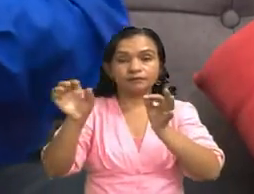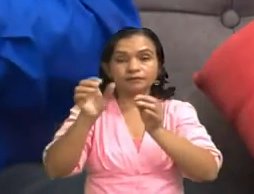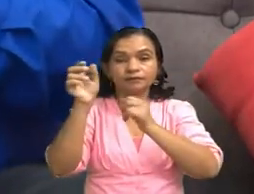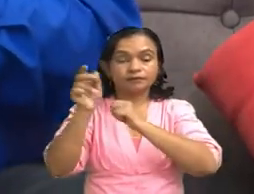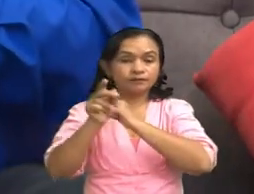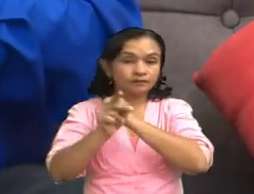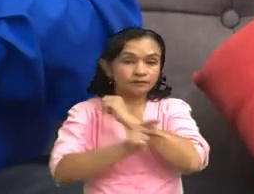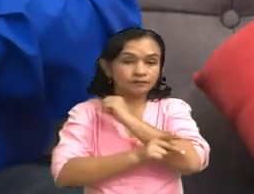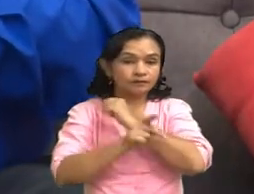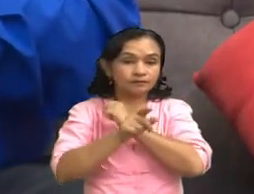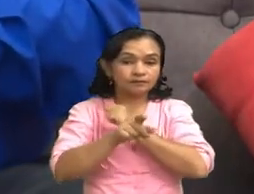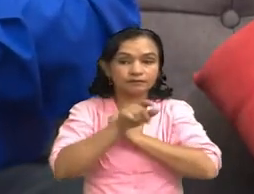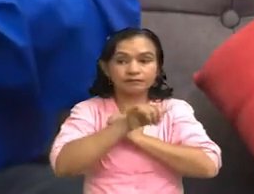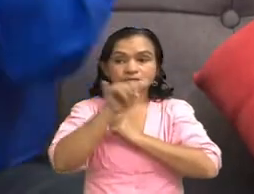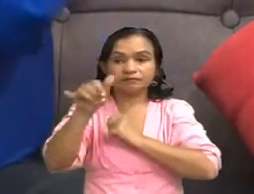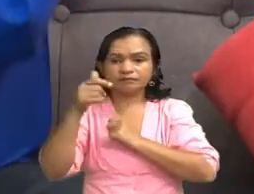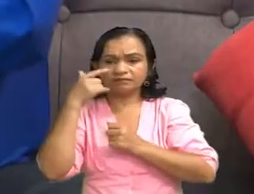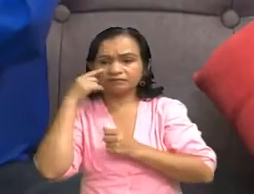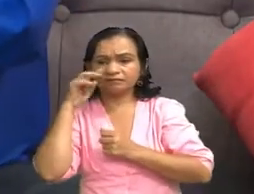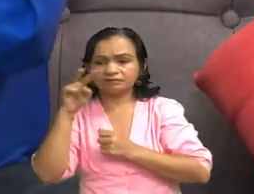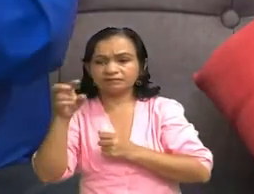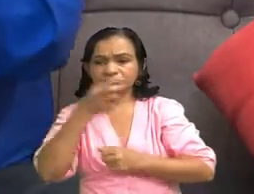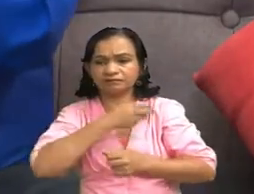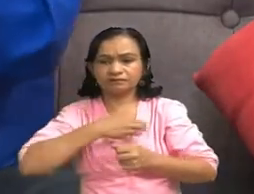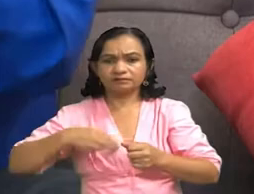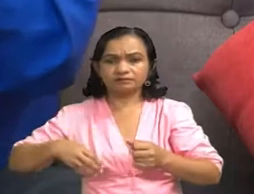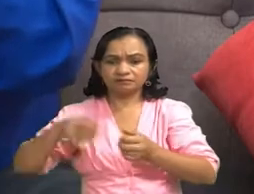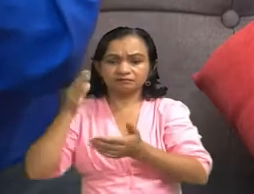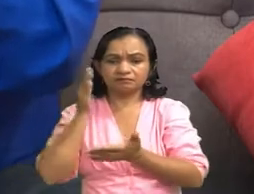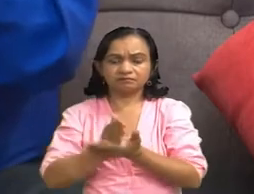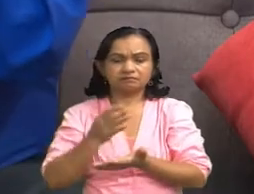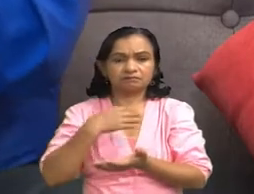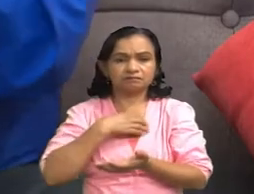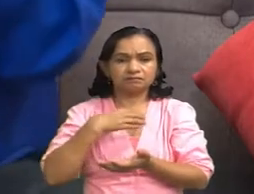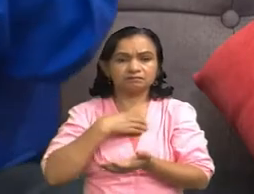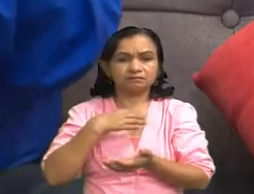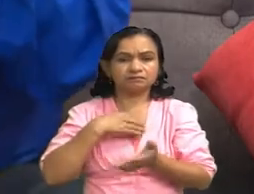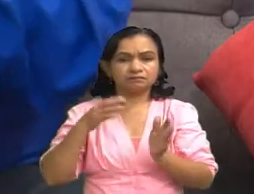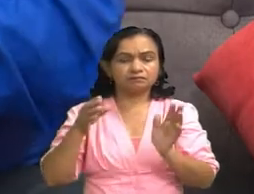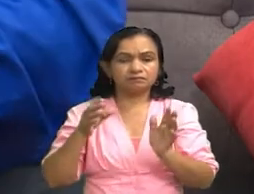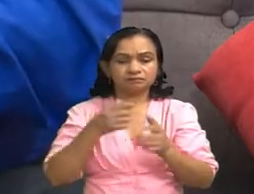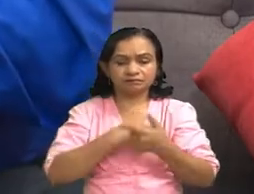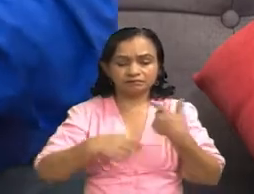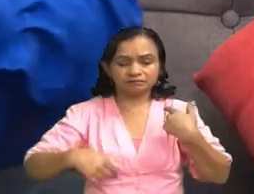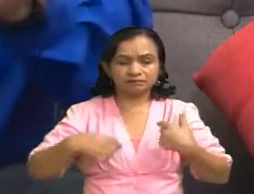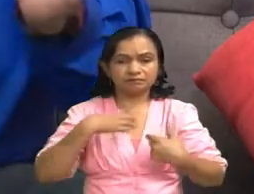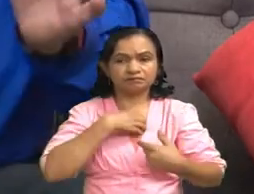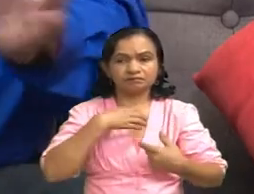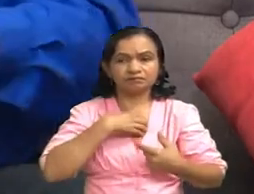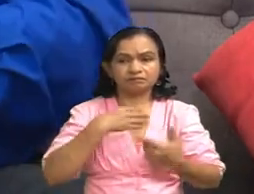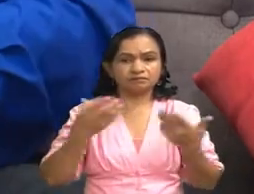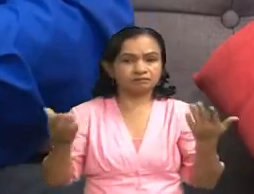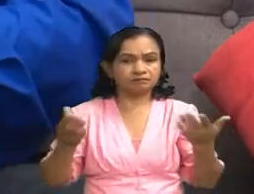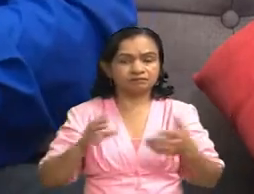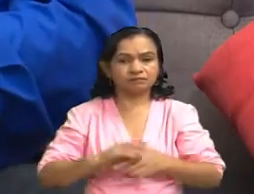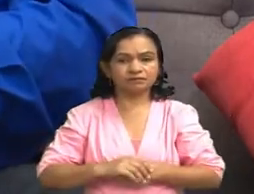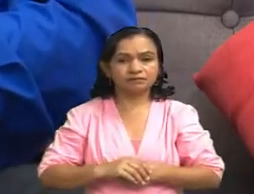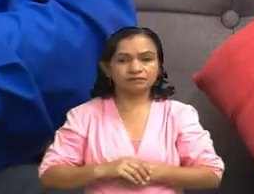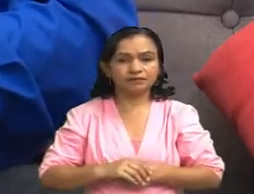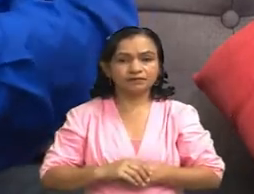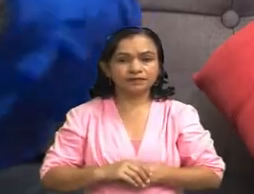países y un ministro toma decisión como que fuera presidente. Y este, ¿cómo es